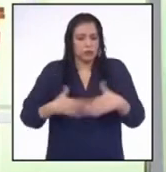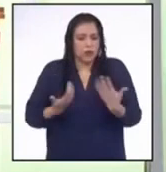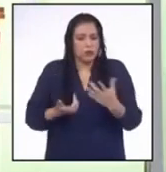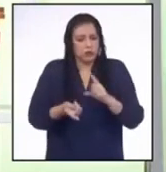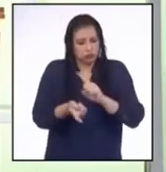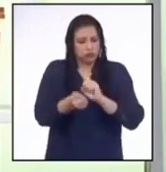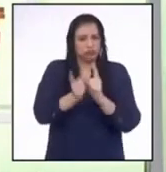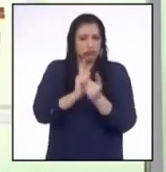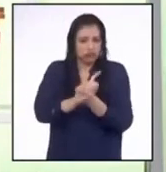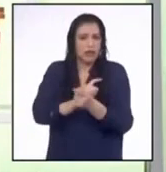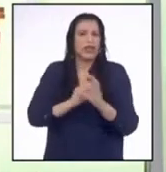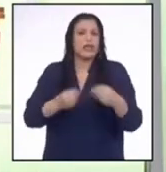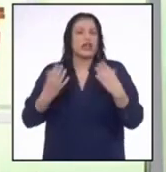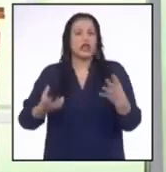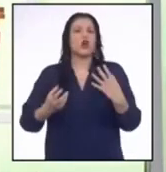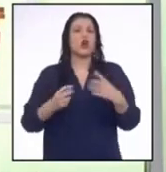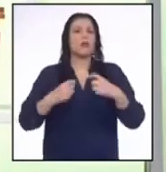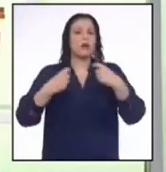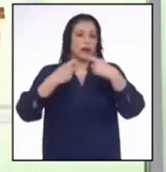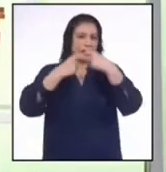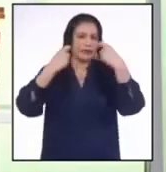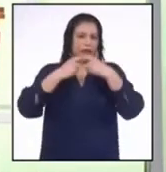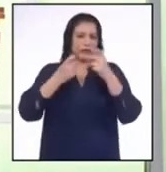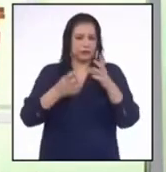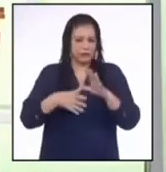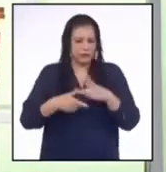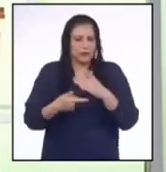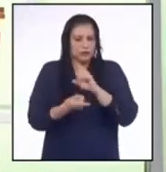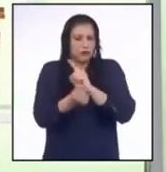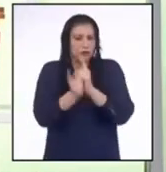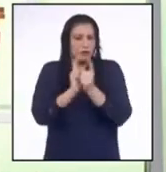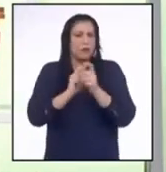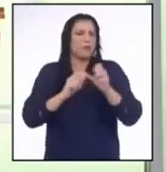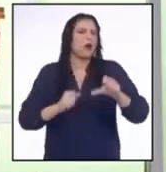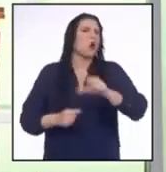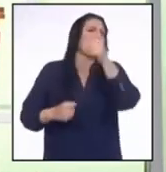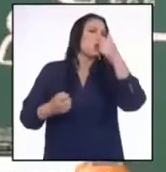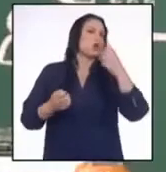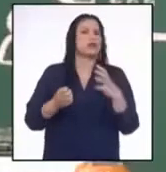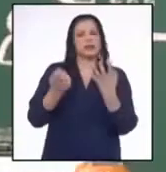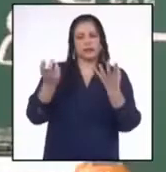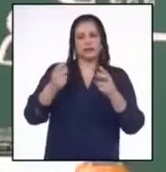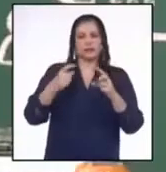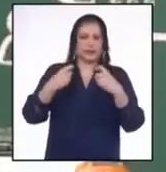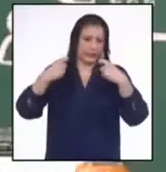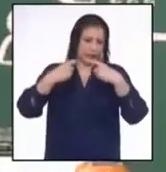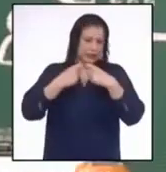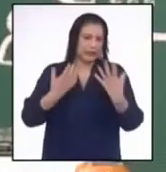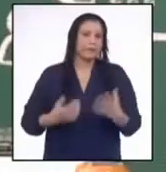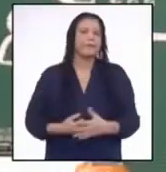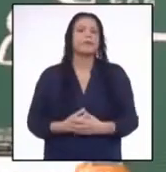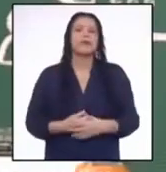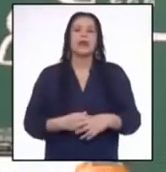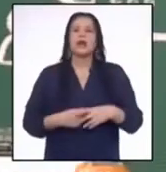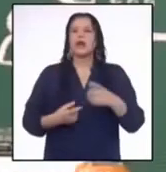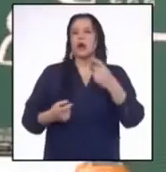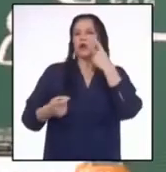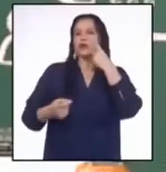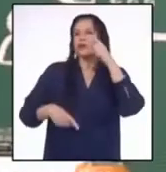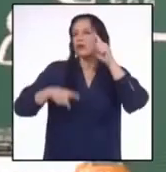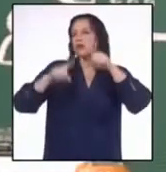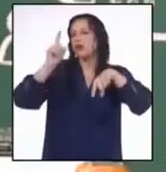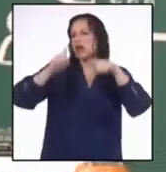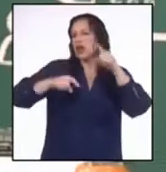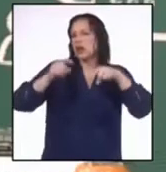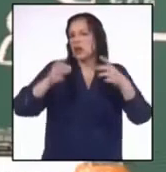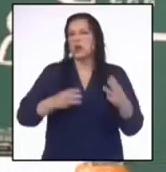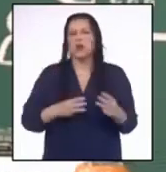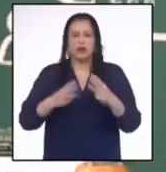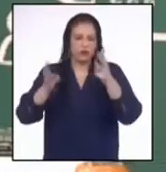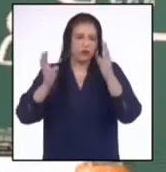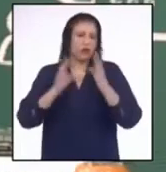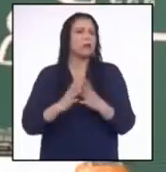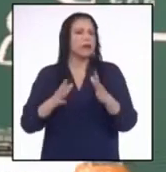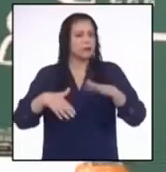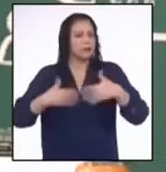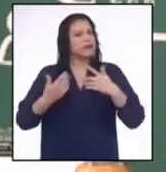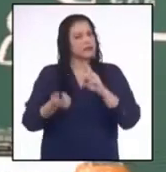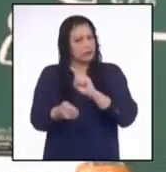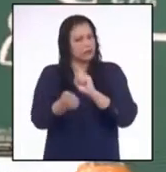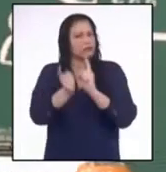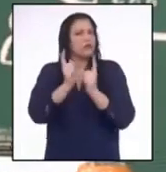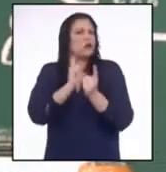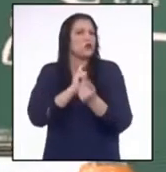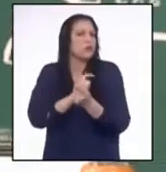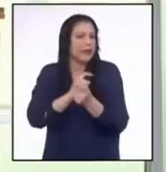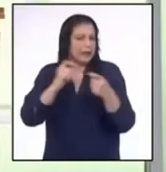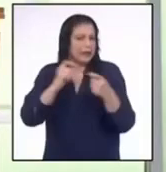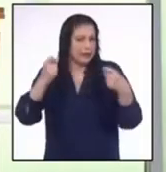y cómo la energía se transforma para producir otro tipo de energía. De hecho, conocimos algunas formas de energías que pueden transformarse